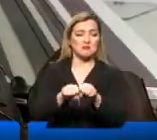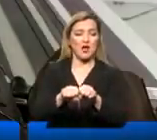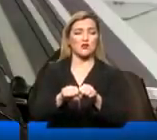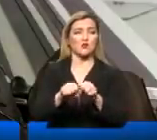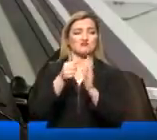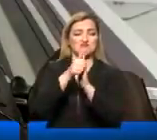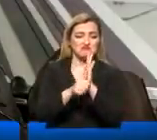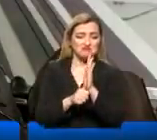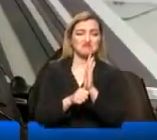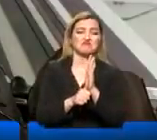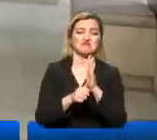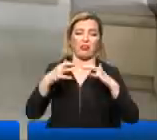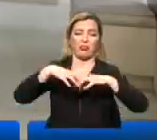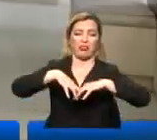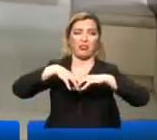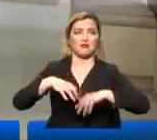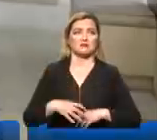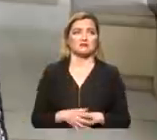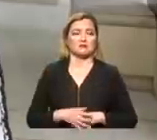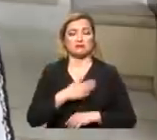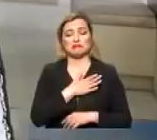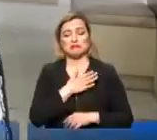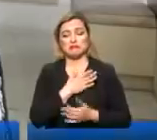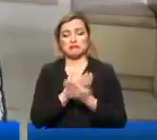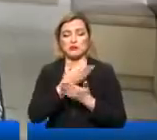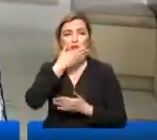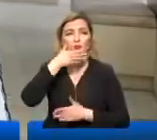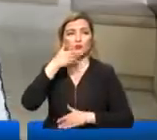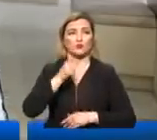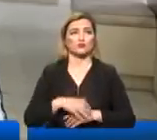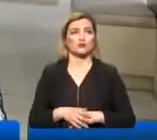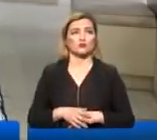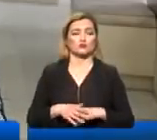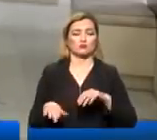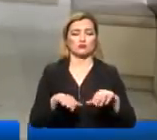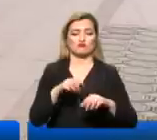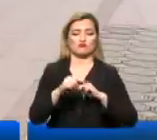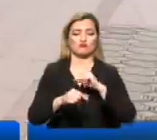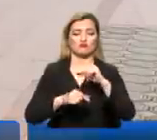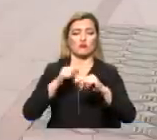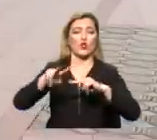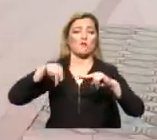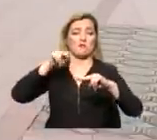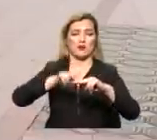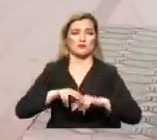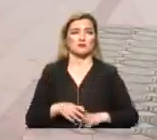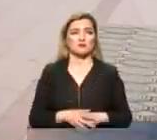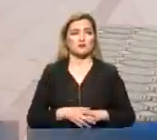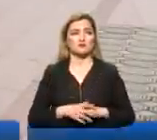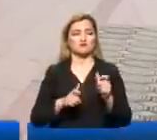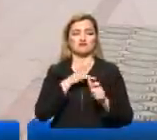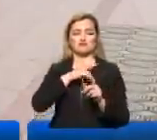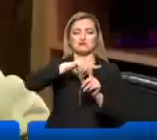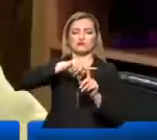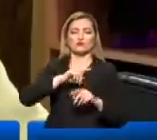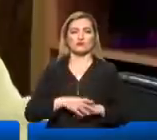zapatos y artesanías. Confiemos en que la economía mejore y se retome la actividad normal. Sin embargo, existe optimismo en la